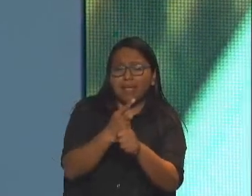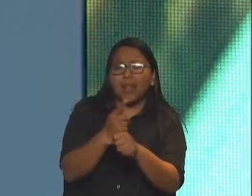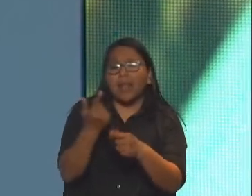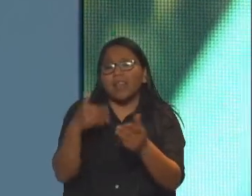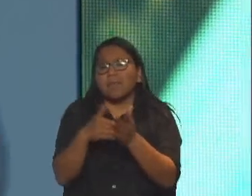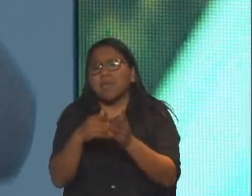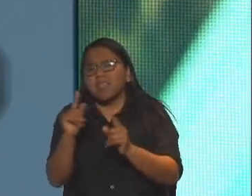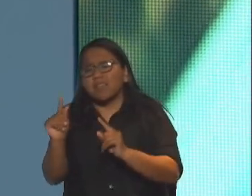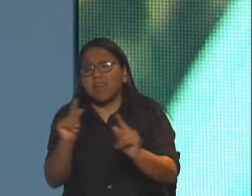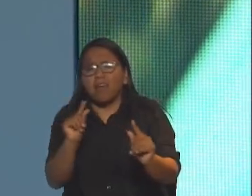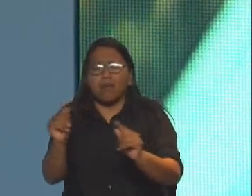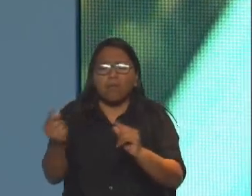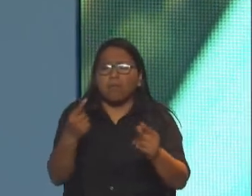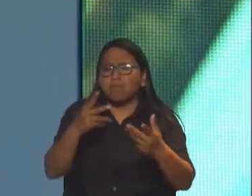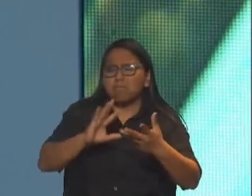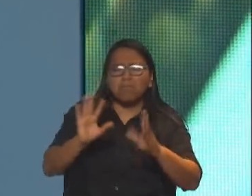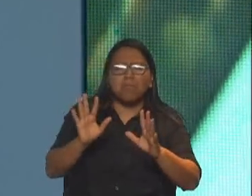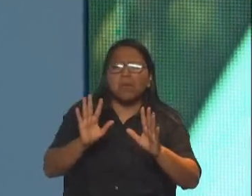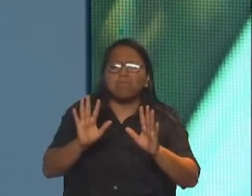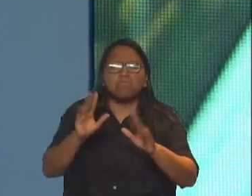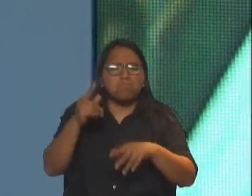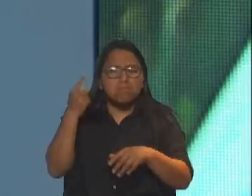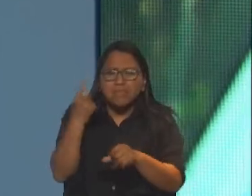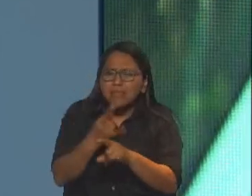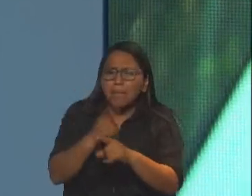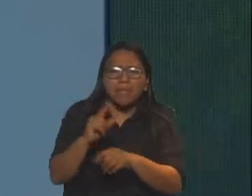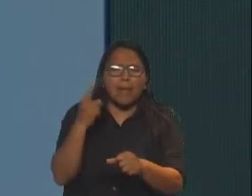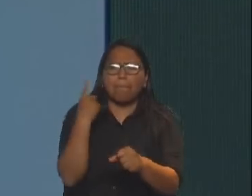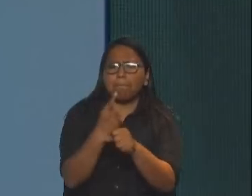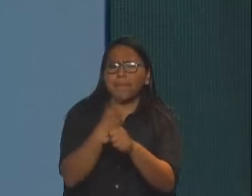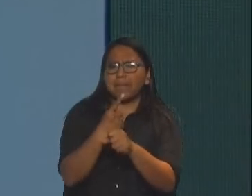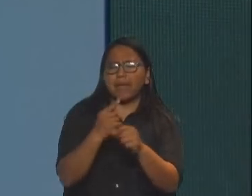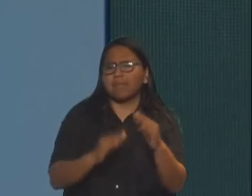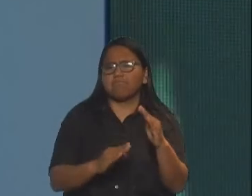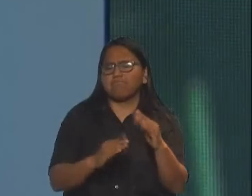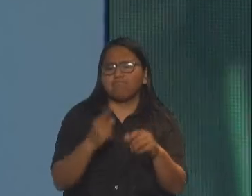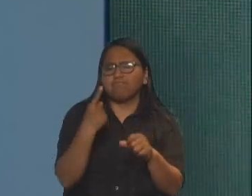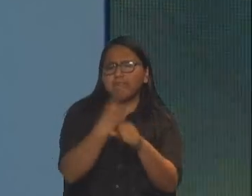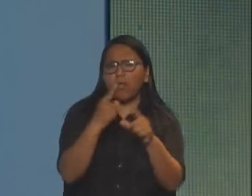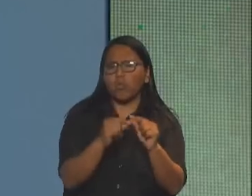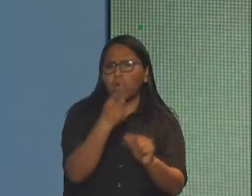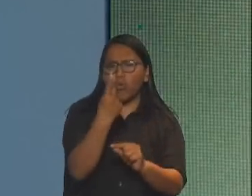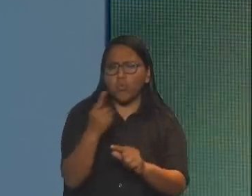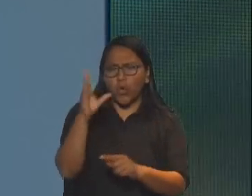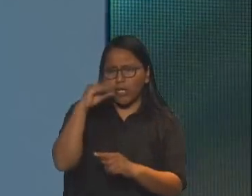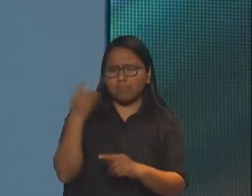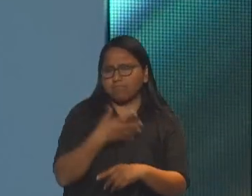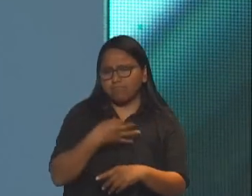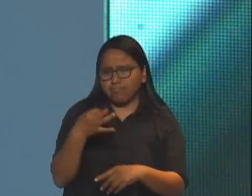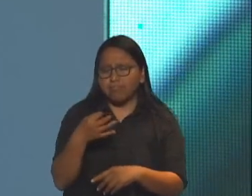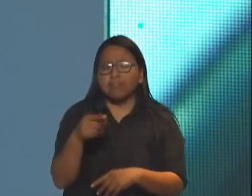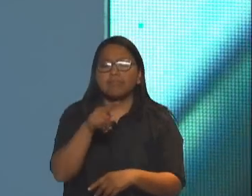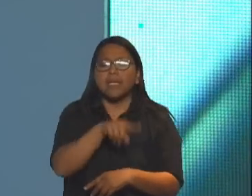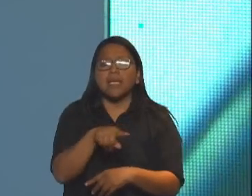nosotros escuchen como medidas la muestra todo eso varía pero siempre esta primera eso no hay ninguna duda coincido totalmente con con artemio pero